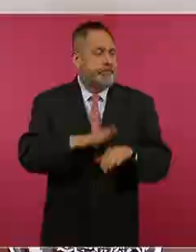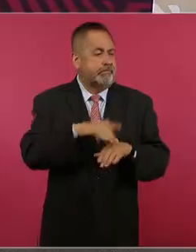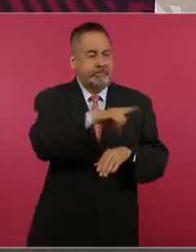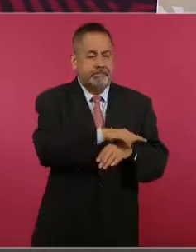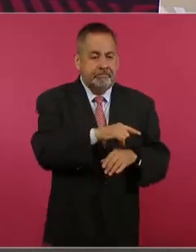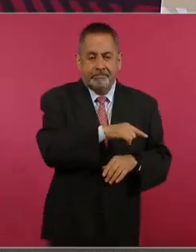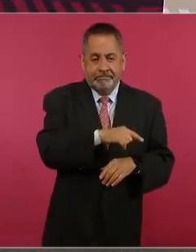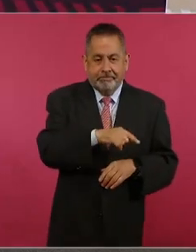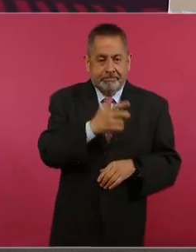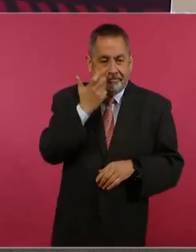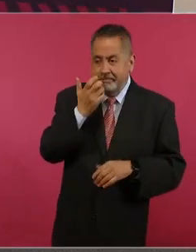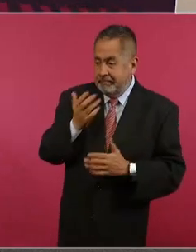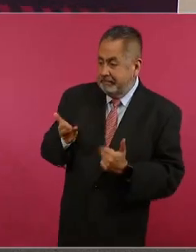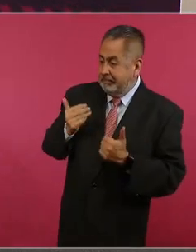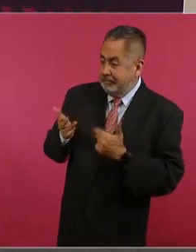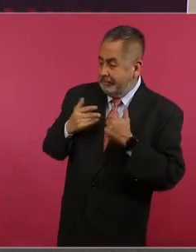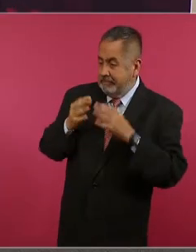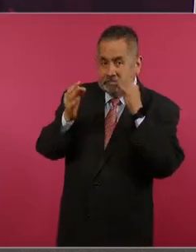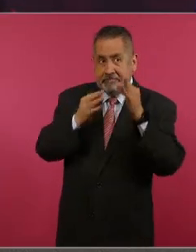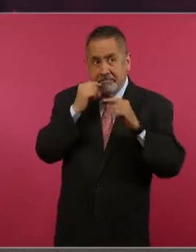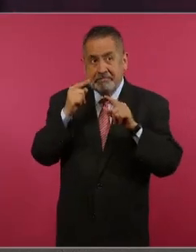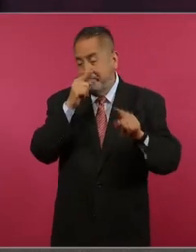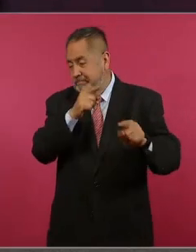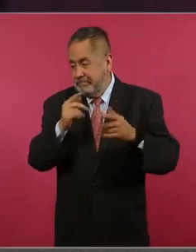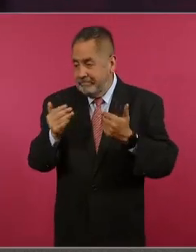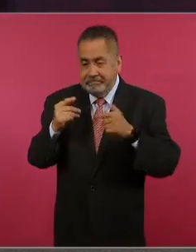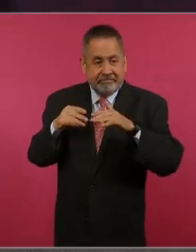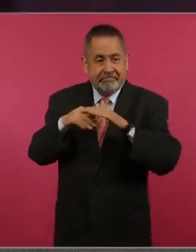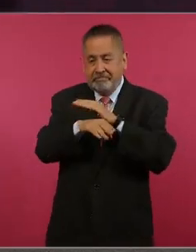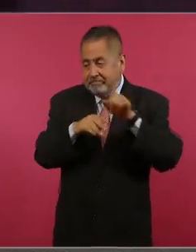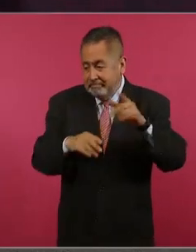propaganda sobre el tema